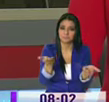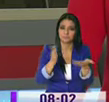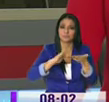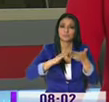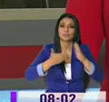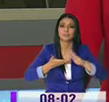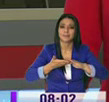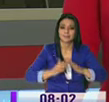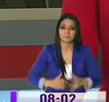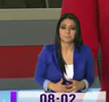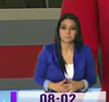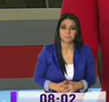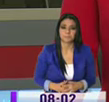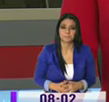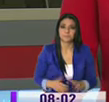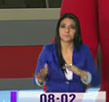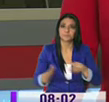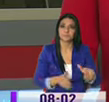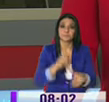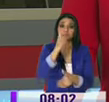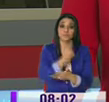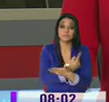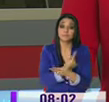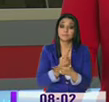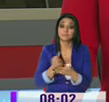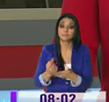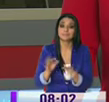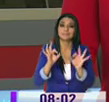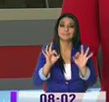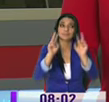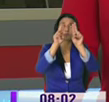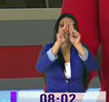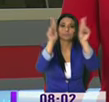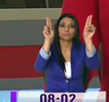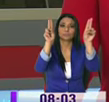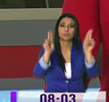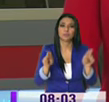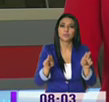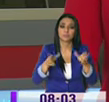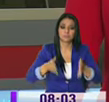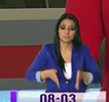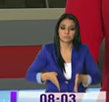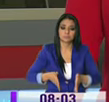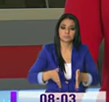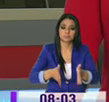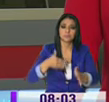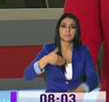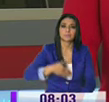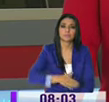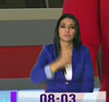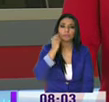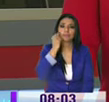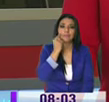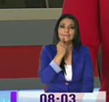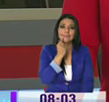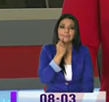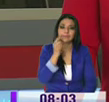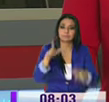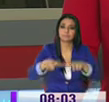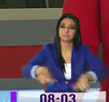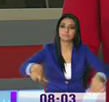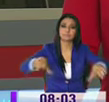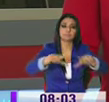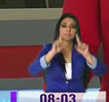comunidad contándoles que en una semana estará habilitado el puente peatonal ubicado sobre la avenida simón bolívar en el sector de san